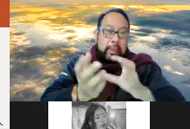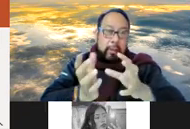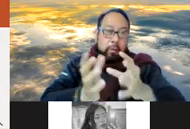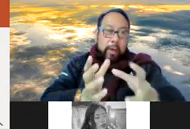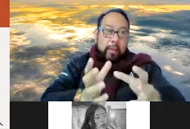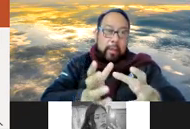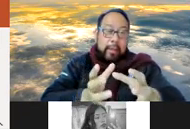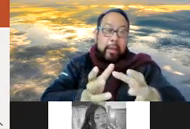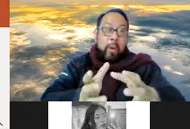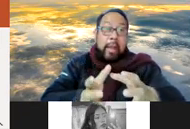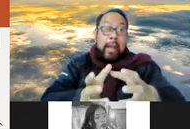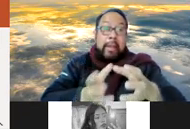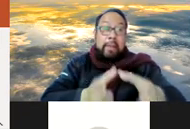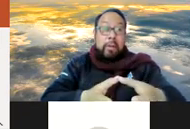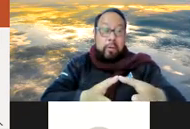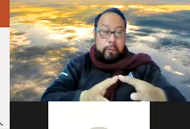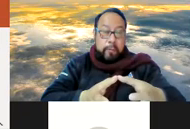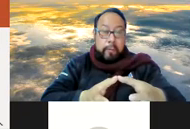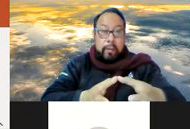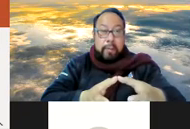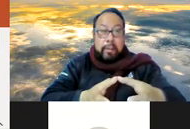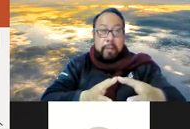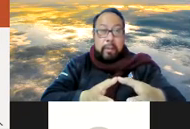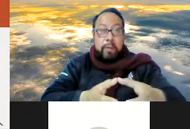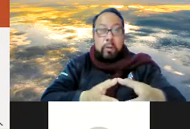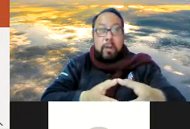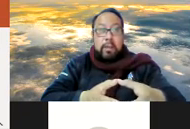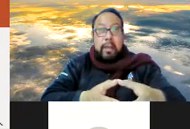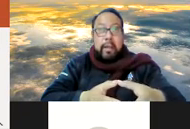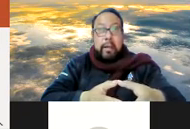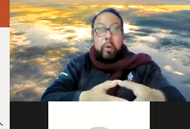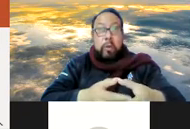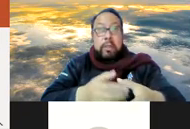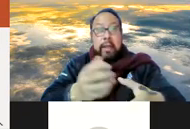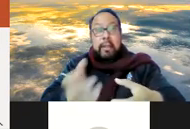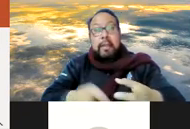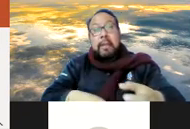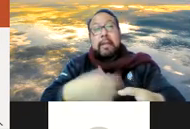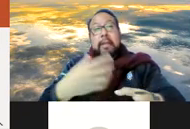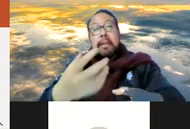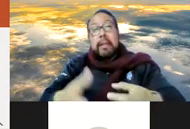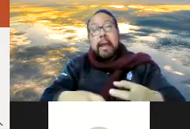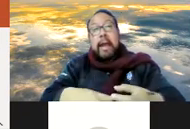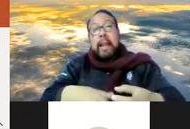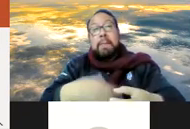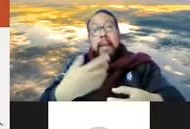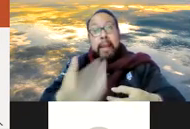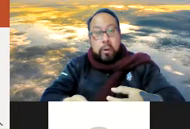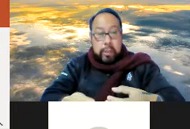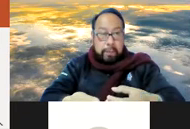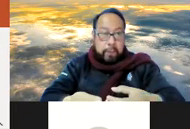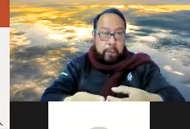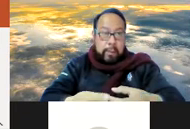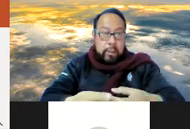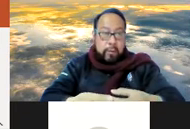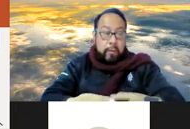pero tiene su base en lo académico, precisamente por toda esta rigurosidad que se le da al